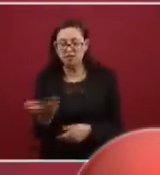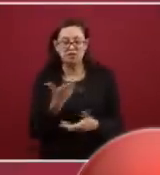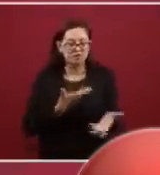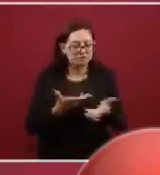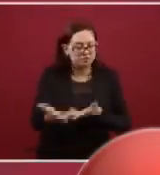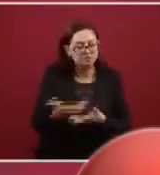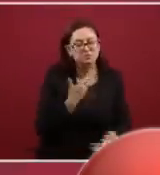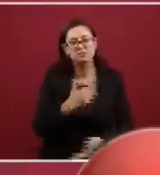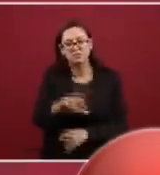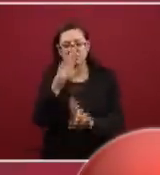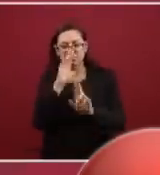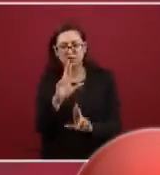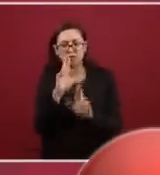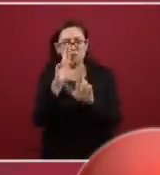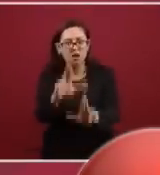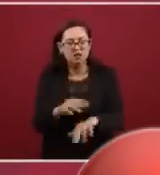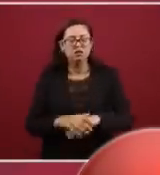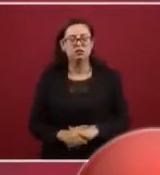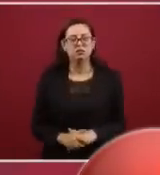de